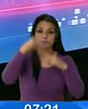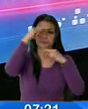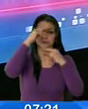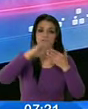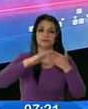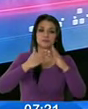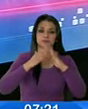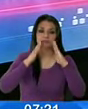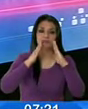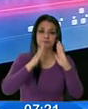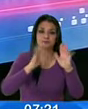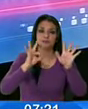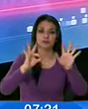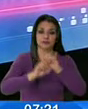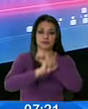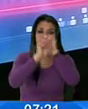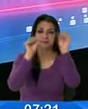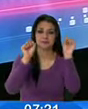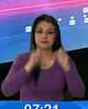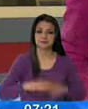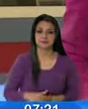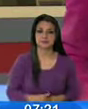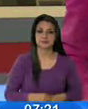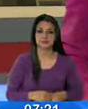de la comunidad a las 8 de la mañana.